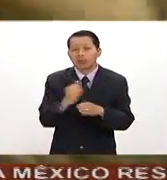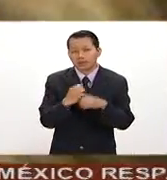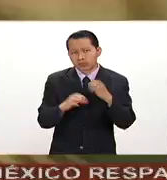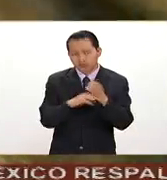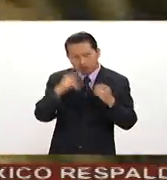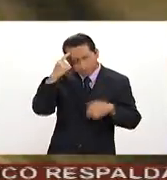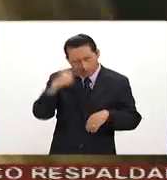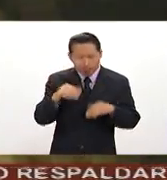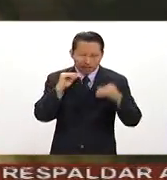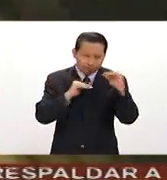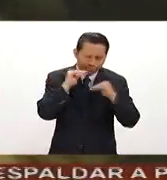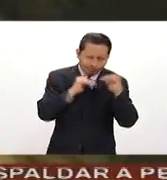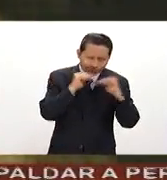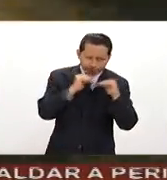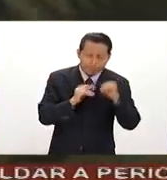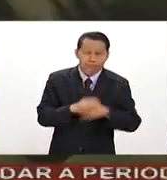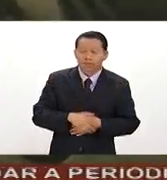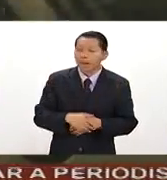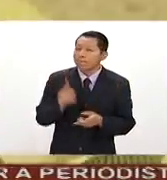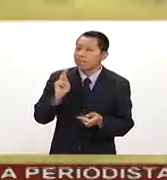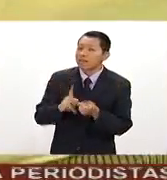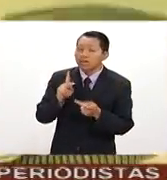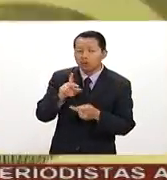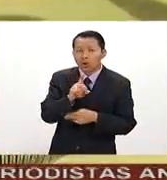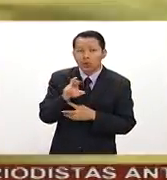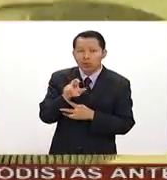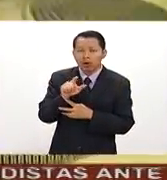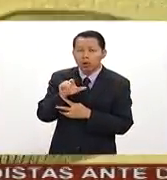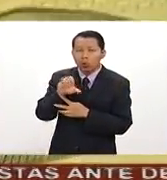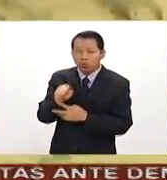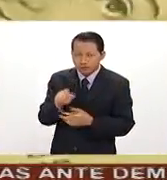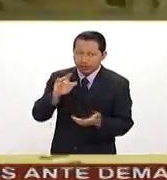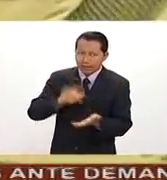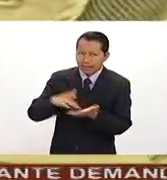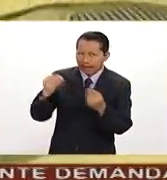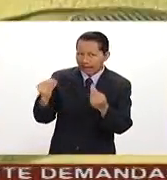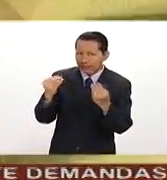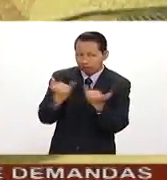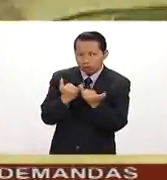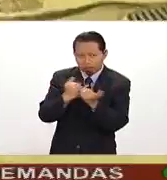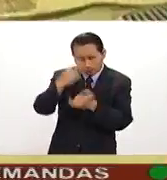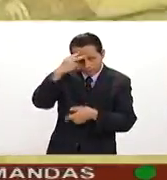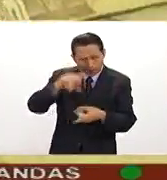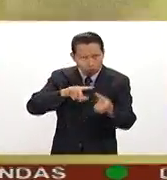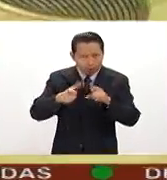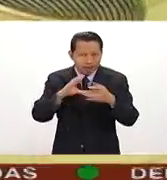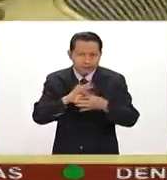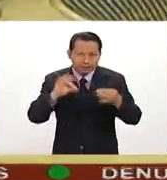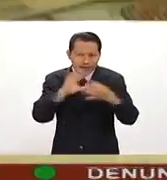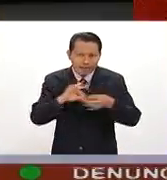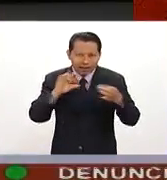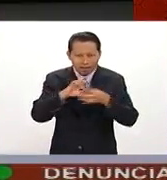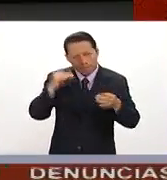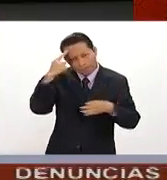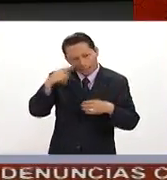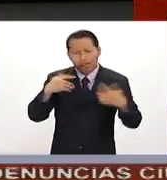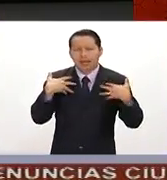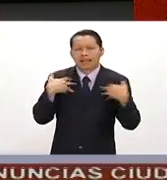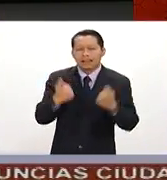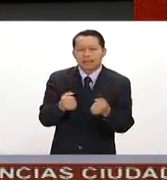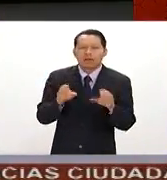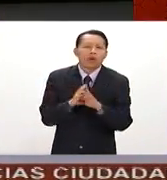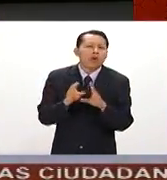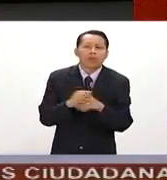estabilidad. Perfecto, doctor Luis Fonserrada, muchas gracias como siempre por estar en México al Día y por explicarnos, tratar de entender qué ocurre